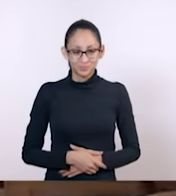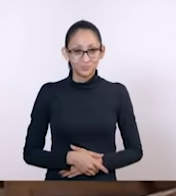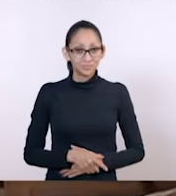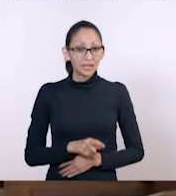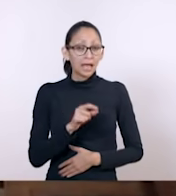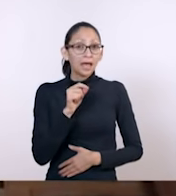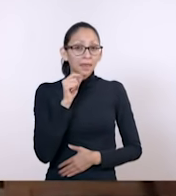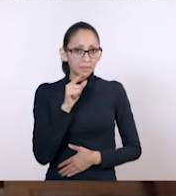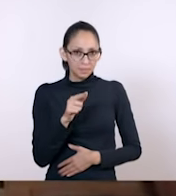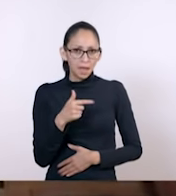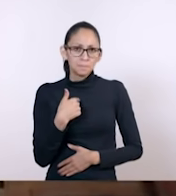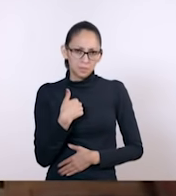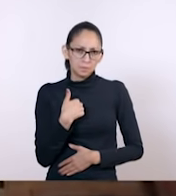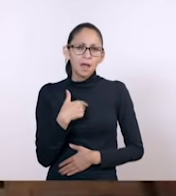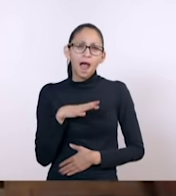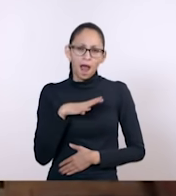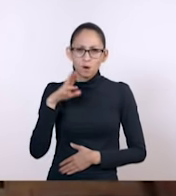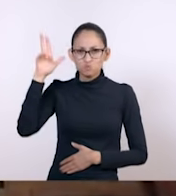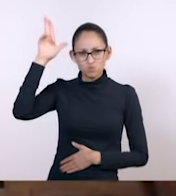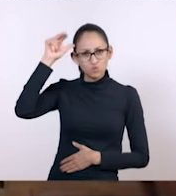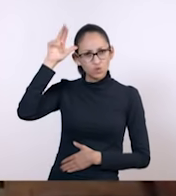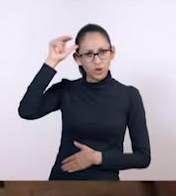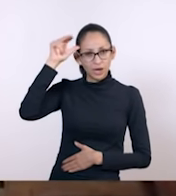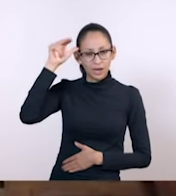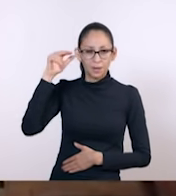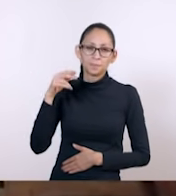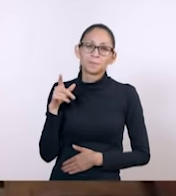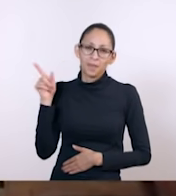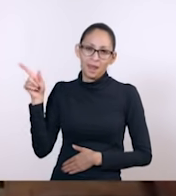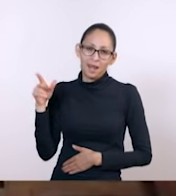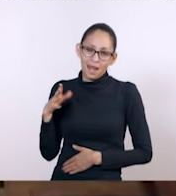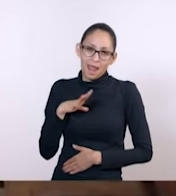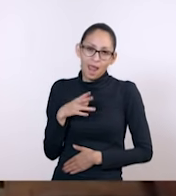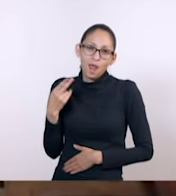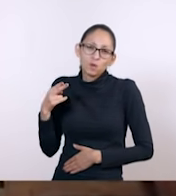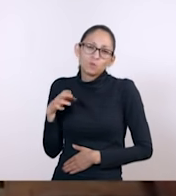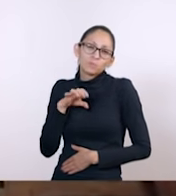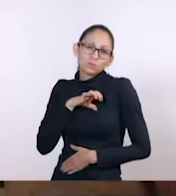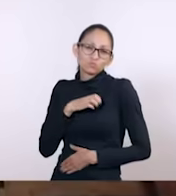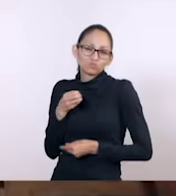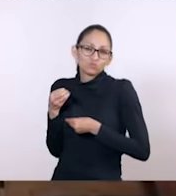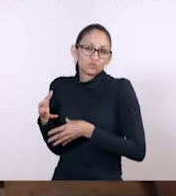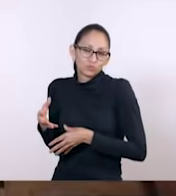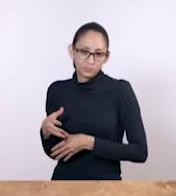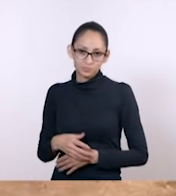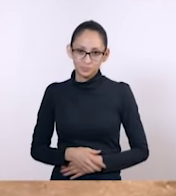También tengo mi conejito y le decimos en seltán ul.